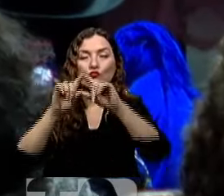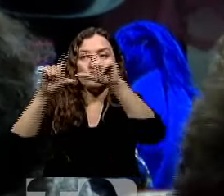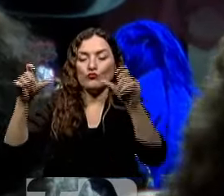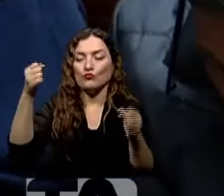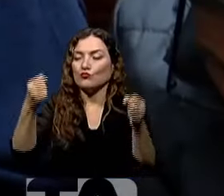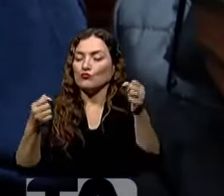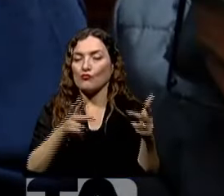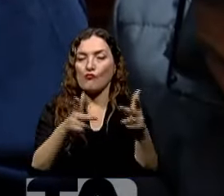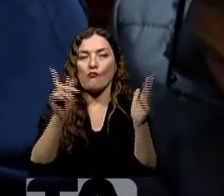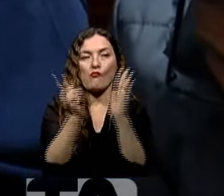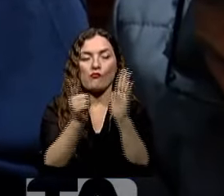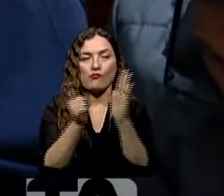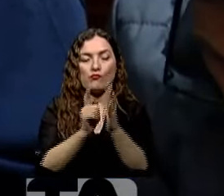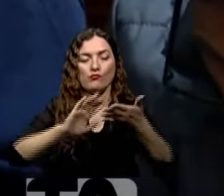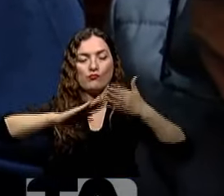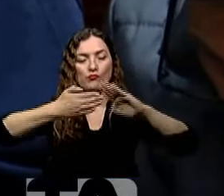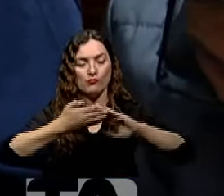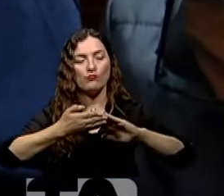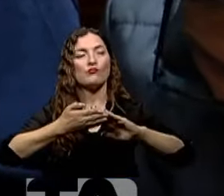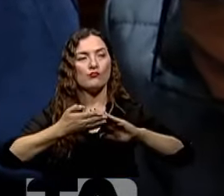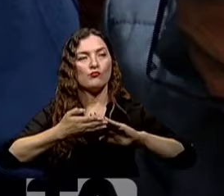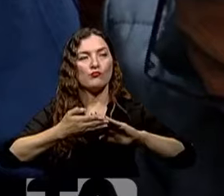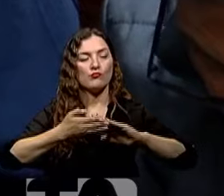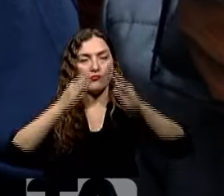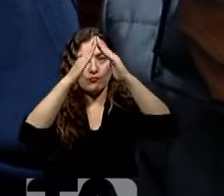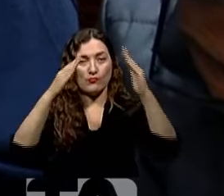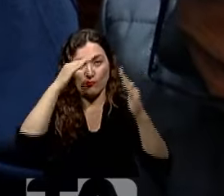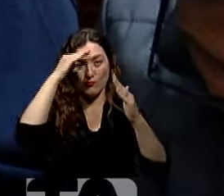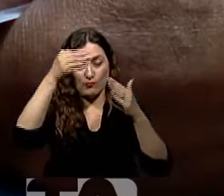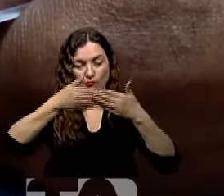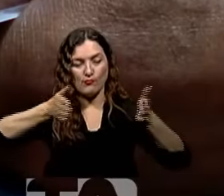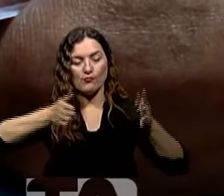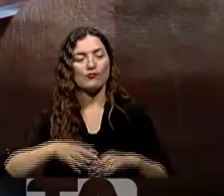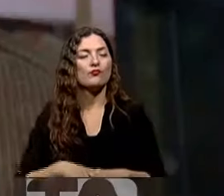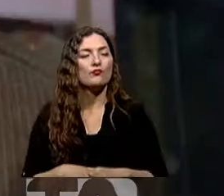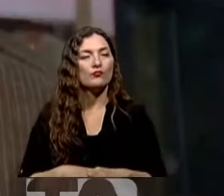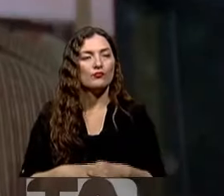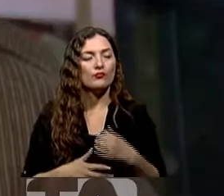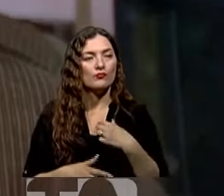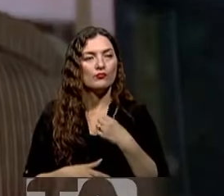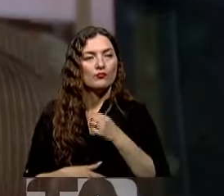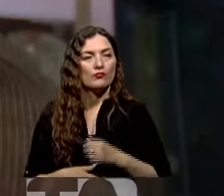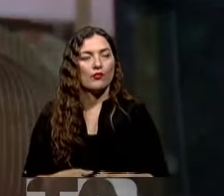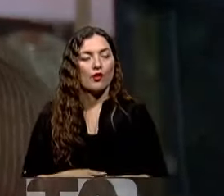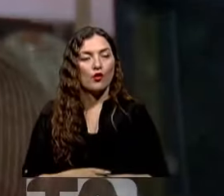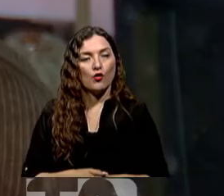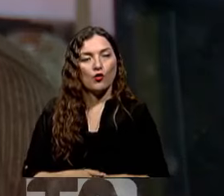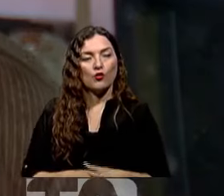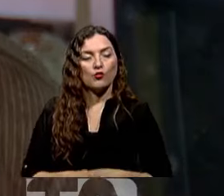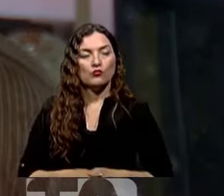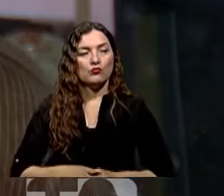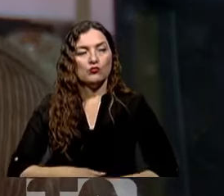tránsito, alarmas comunitarias y la habilitación de una unidad de policía comunitaria. Nuestros propios fondos, tenemos